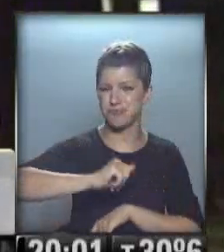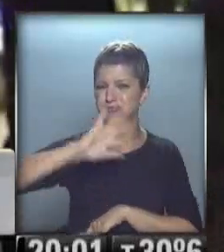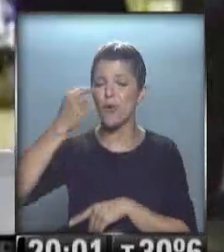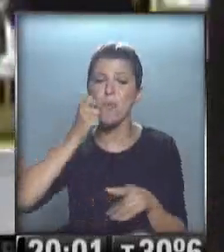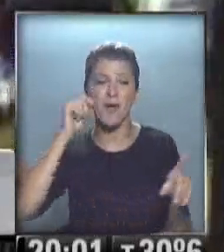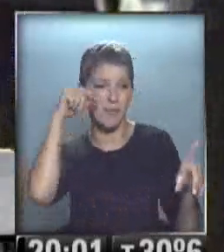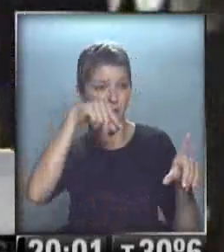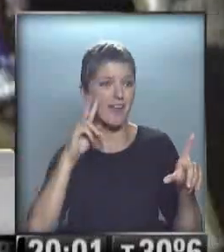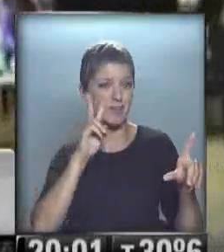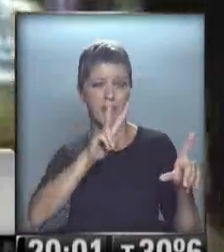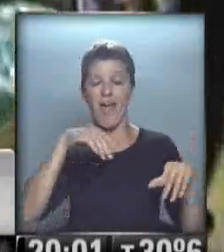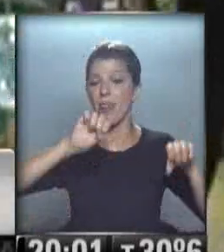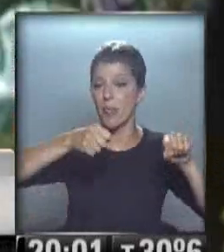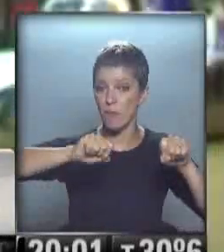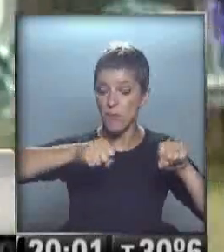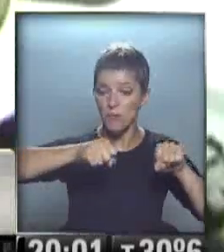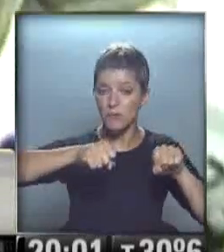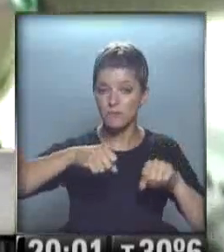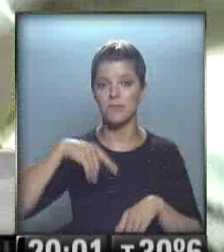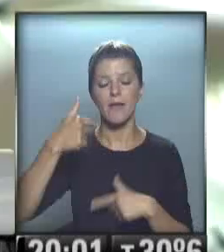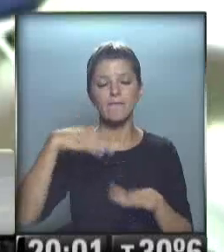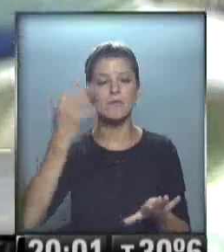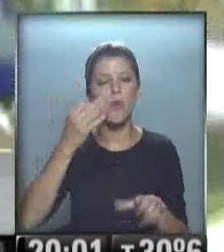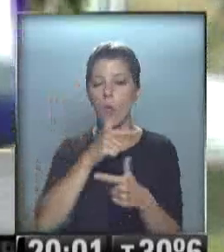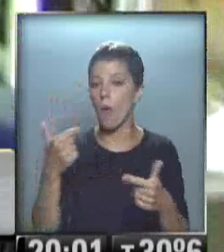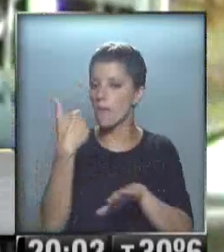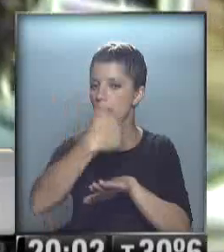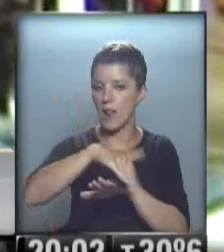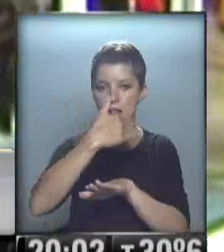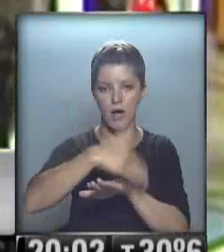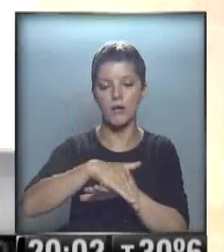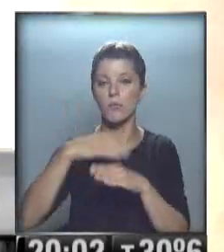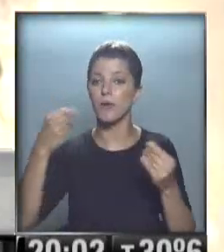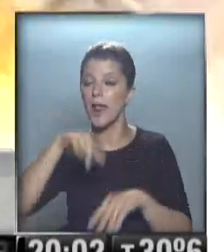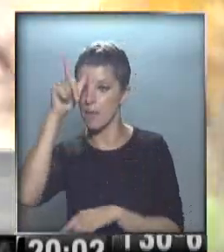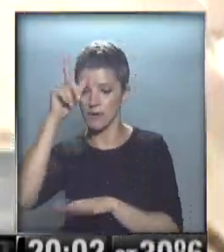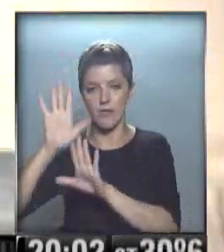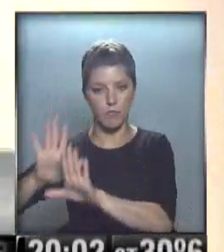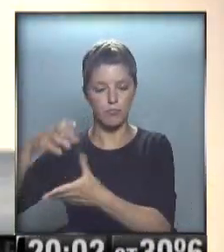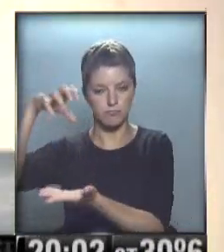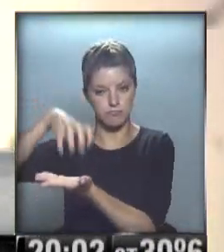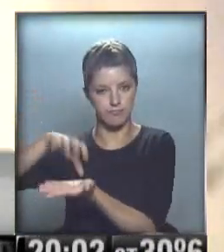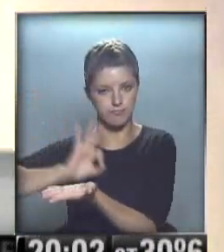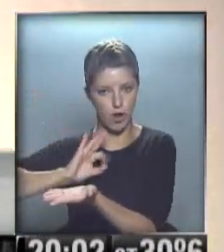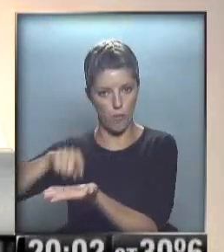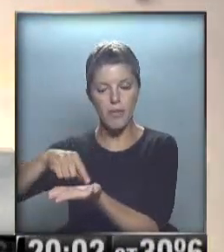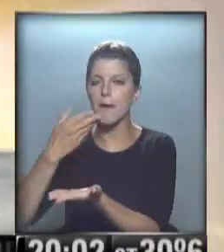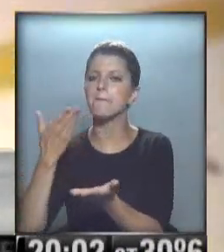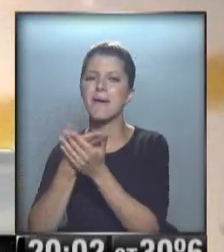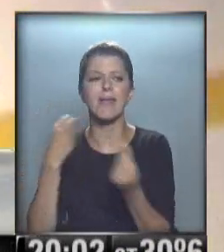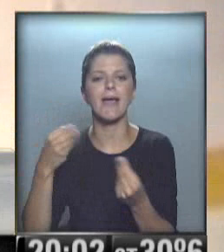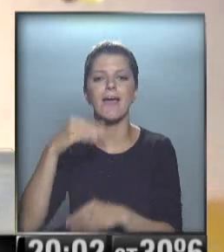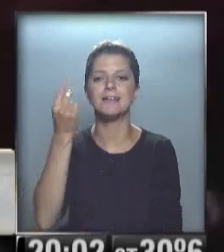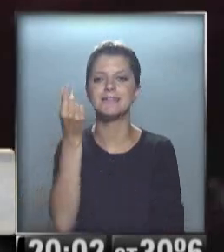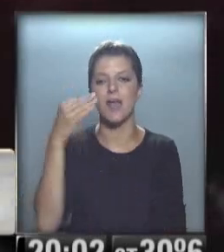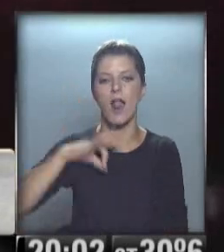de motos. La falta de seguridad en las calles de Córdoba por el acuartelamiento policial para un aumento salarial fue el disparador